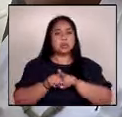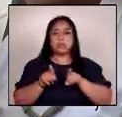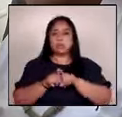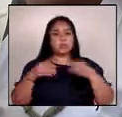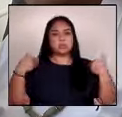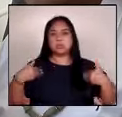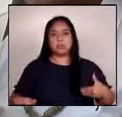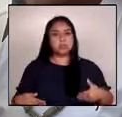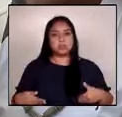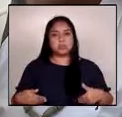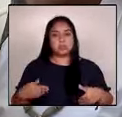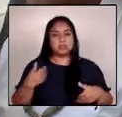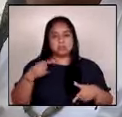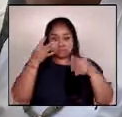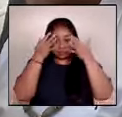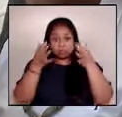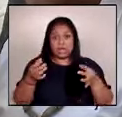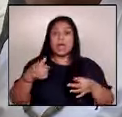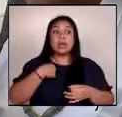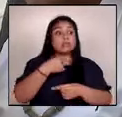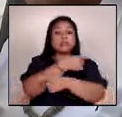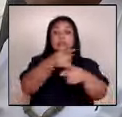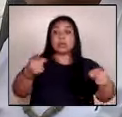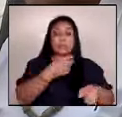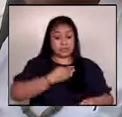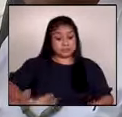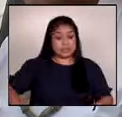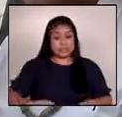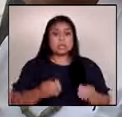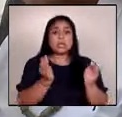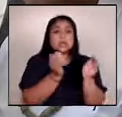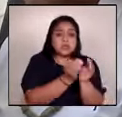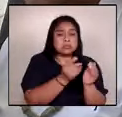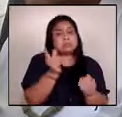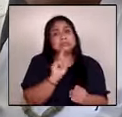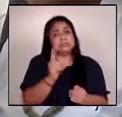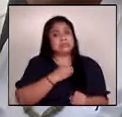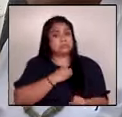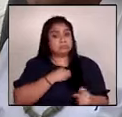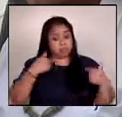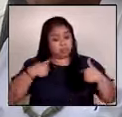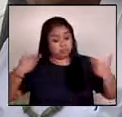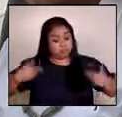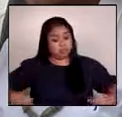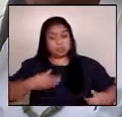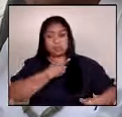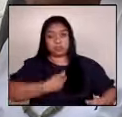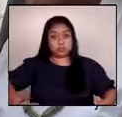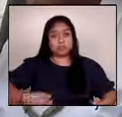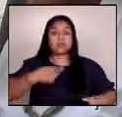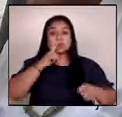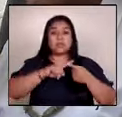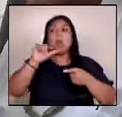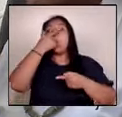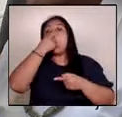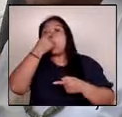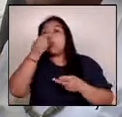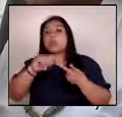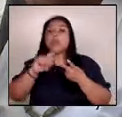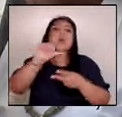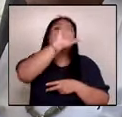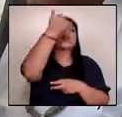No todo el mundo está de acuerdo con que yo sea el presidente, hay una minoría, todos los corruptos seguro y luego algunas otras